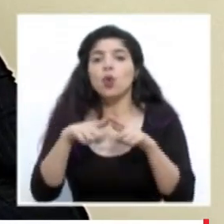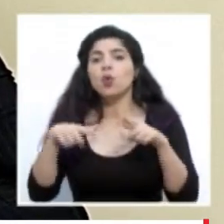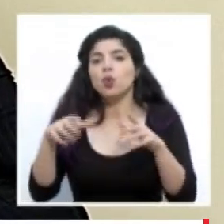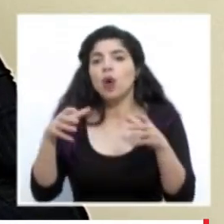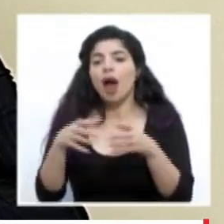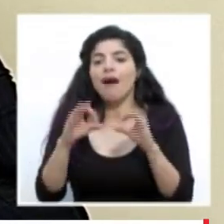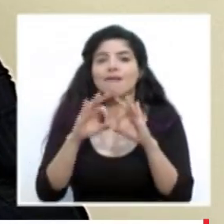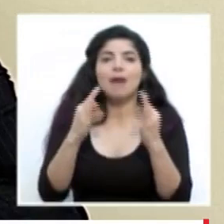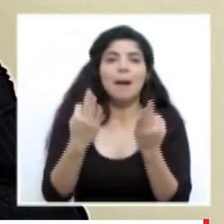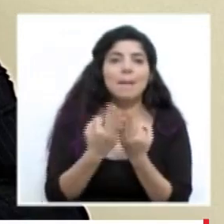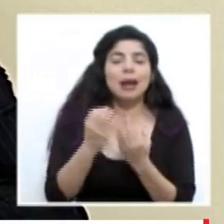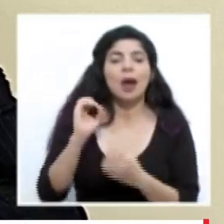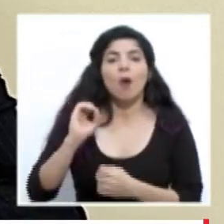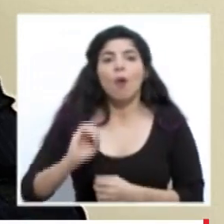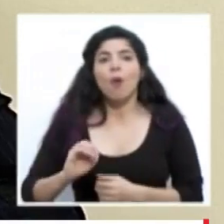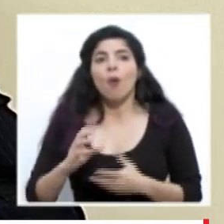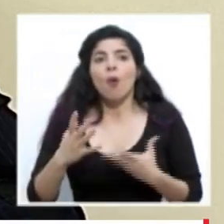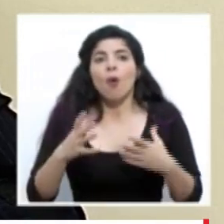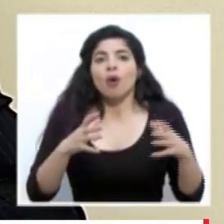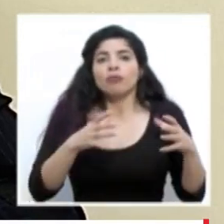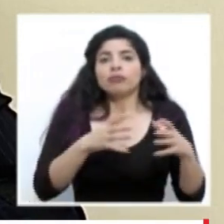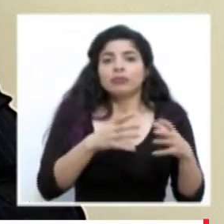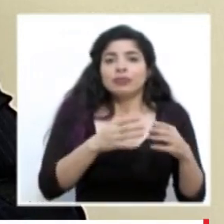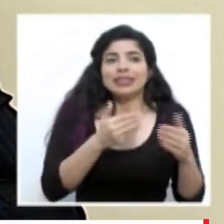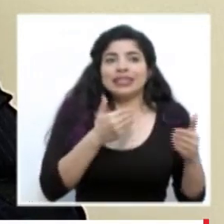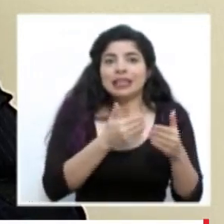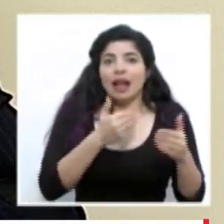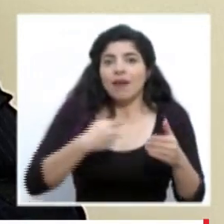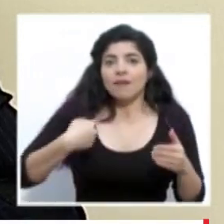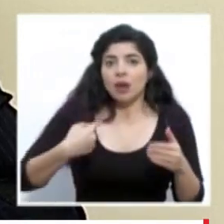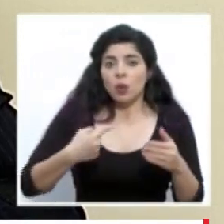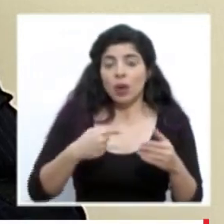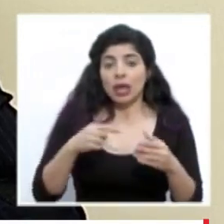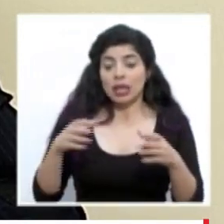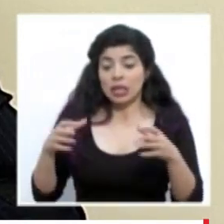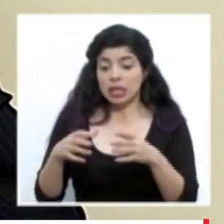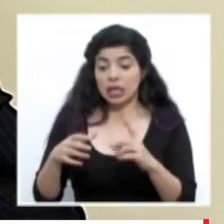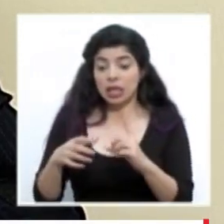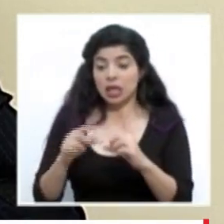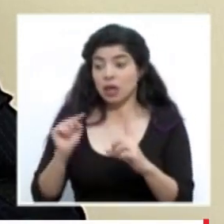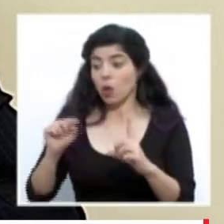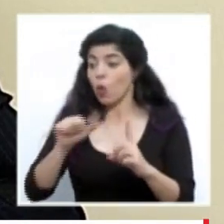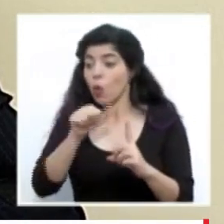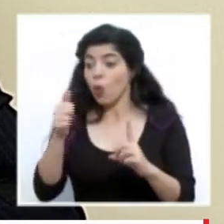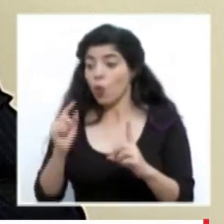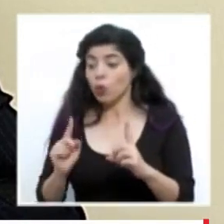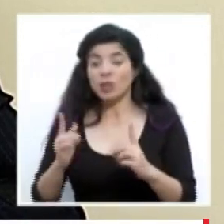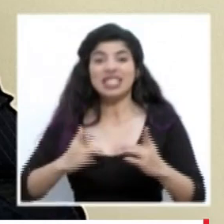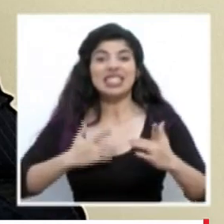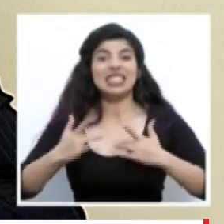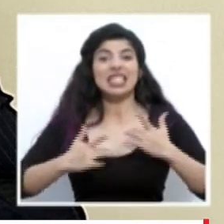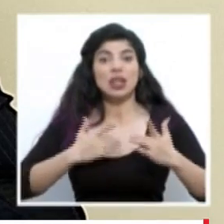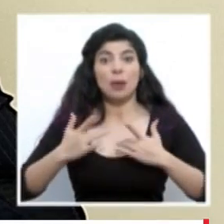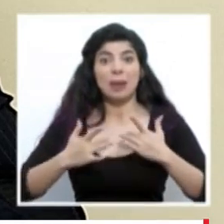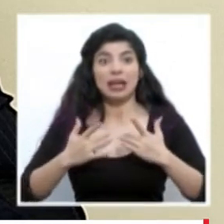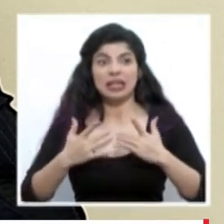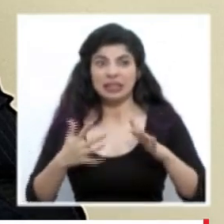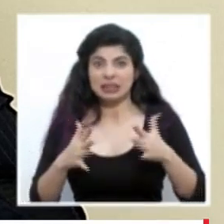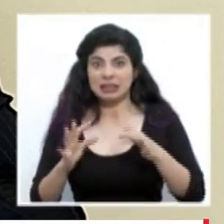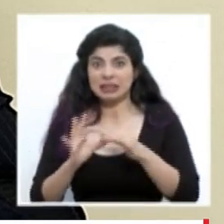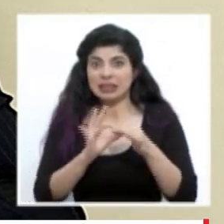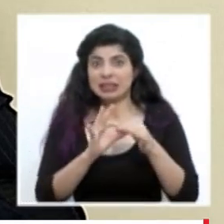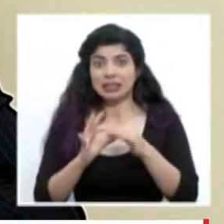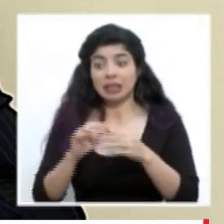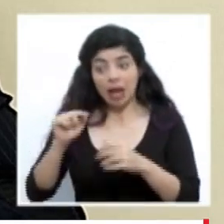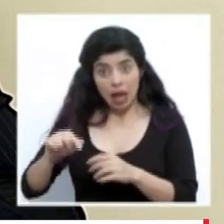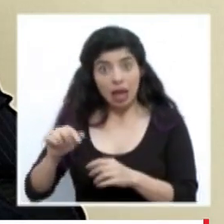lugar del núcleo familiar o del núcleo de convivencia cercana, sale con síntomas positivos, o sea, refiere síntomas, no